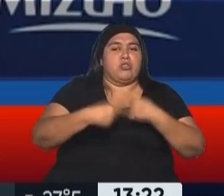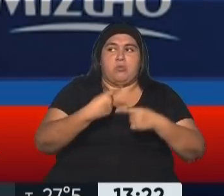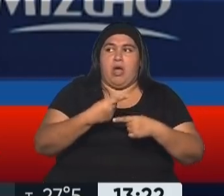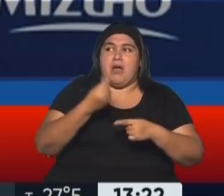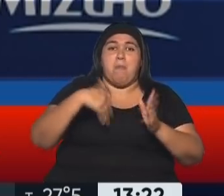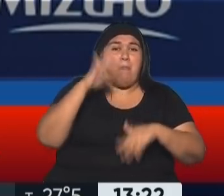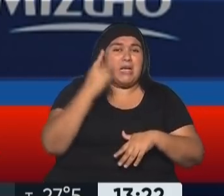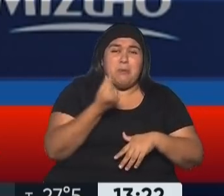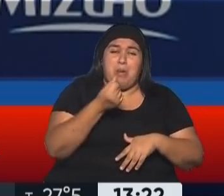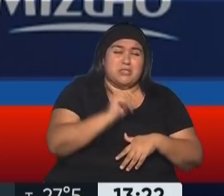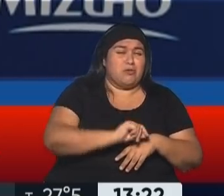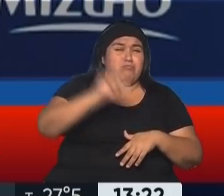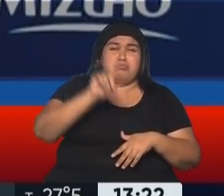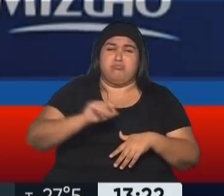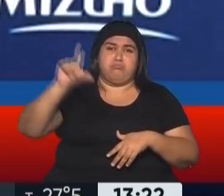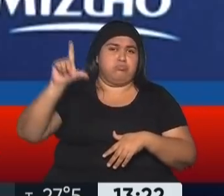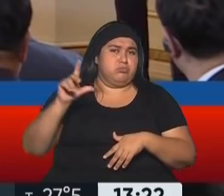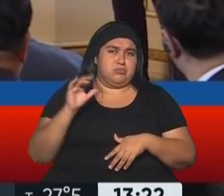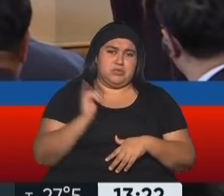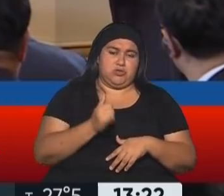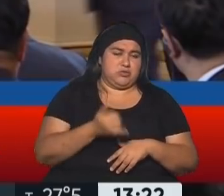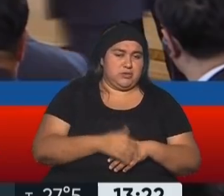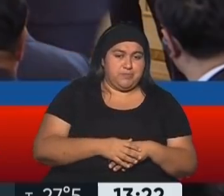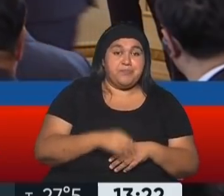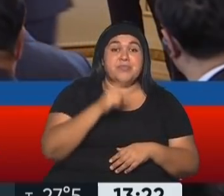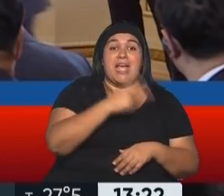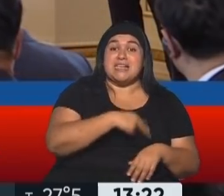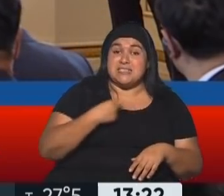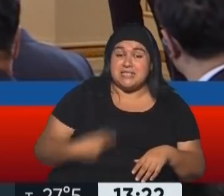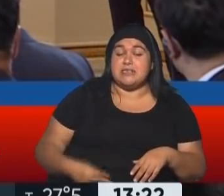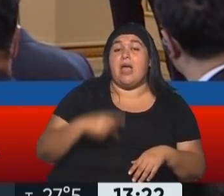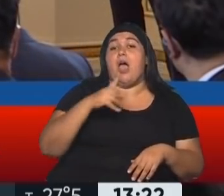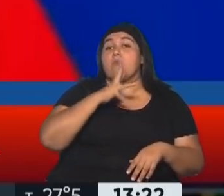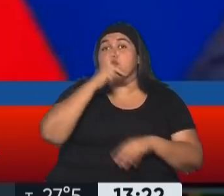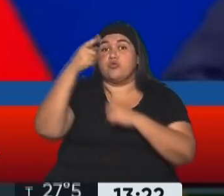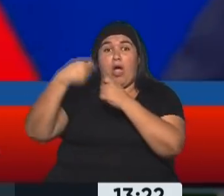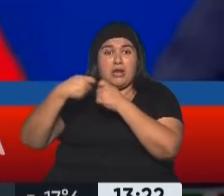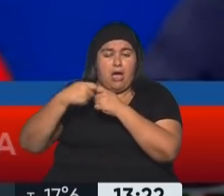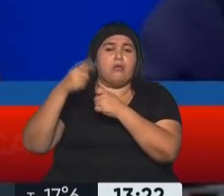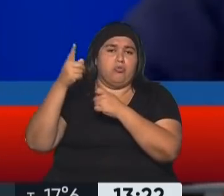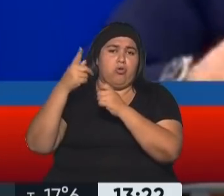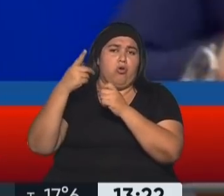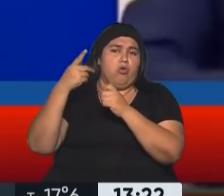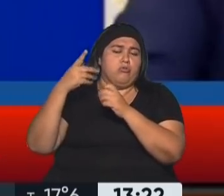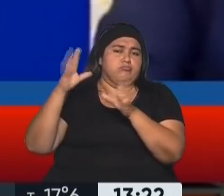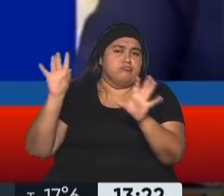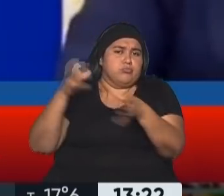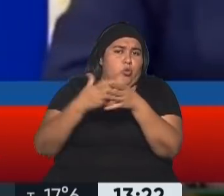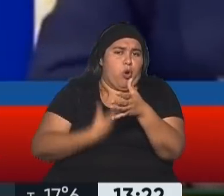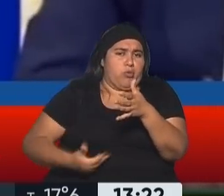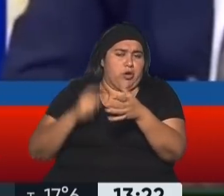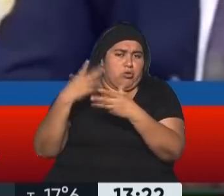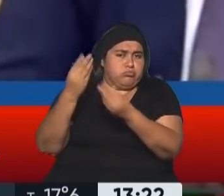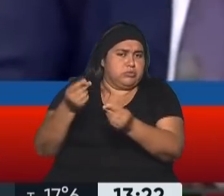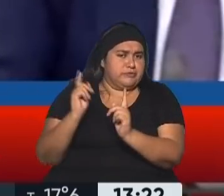higher prices, without those barrels. China, aliado de Moscú, sigue apoyando al Kremlin, pero está incómoda con